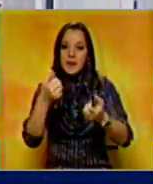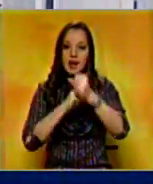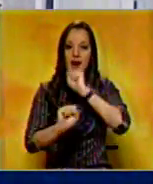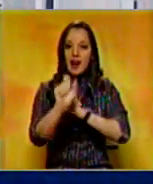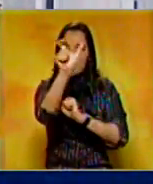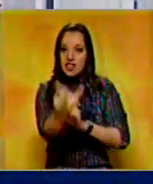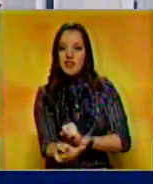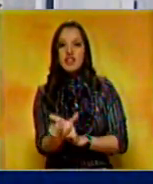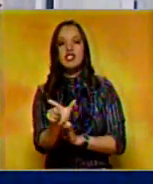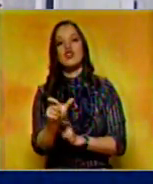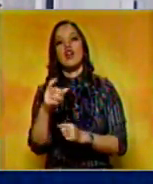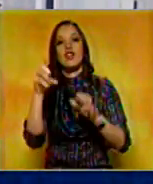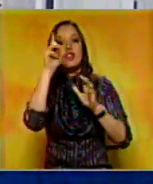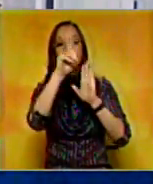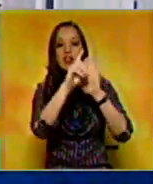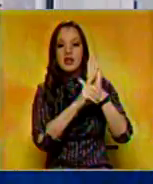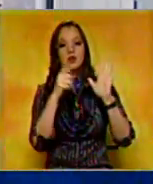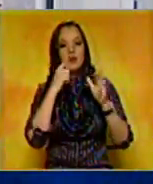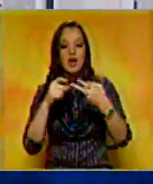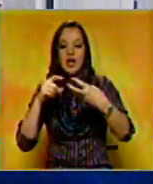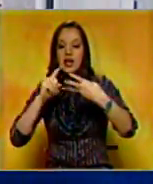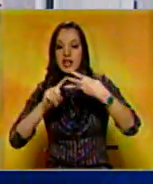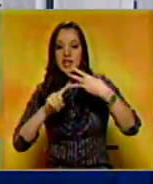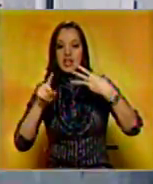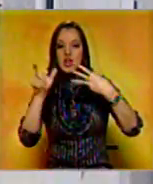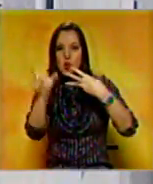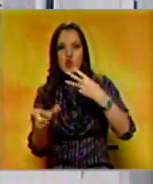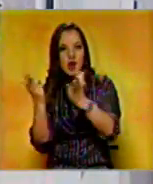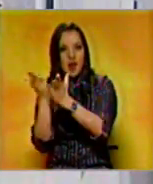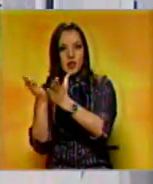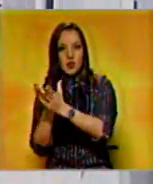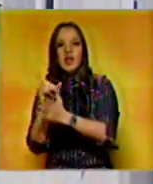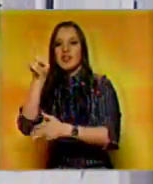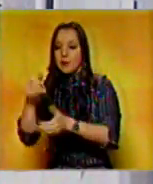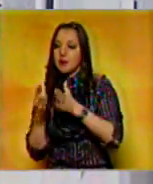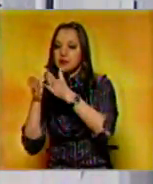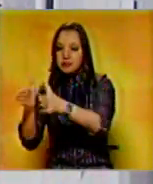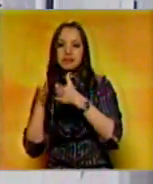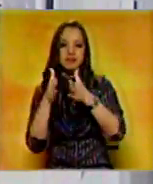humanos Elenis Rodríguez y la estudiante Zairán Rivas. Victoria Joseph, Noticiero Venevisión.